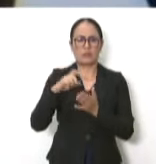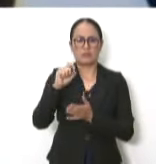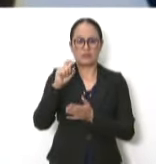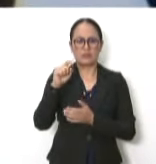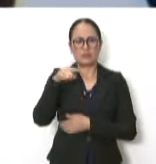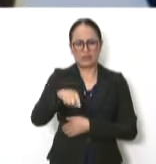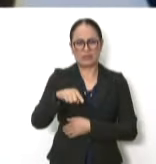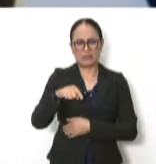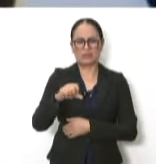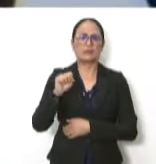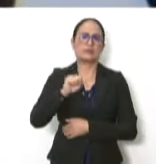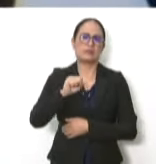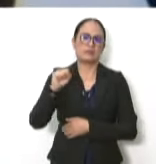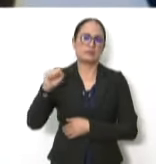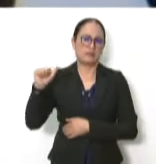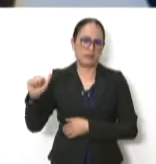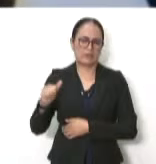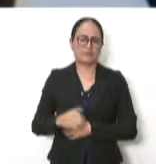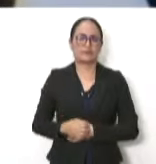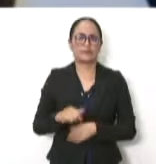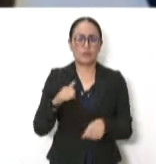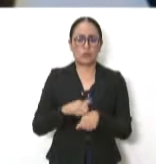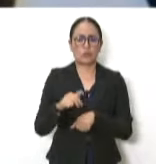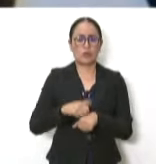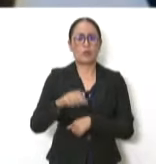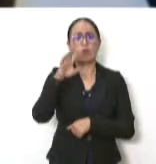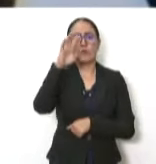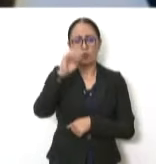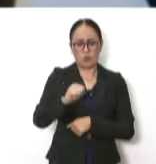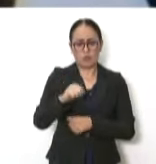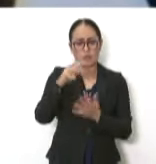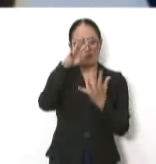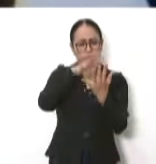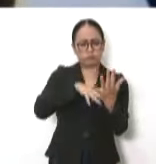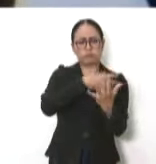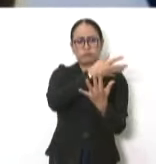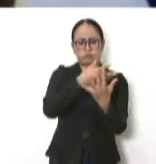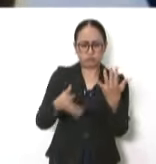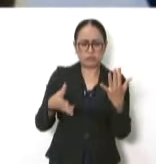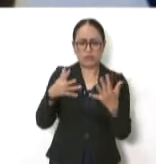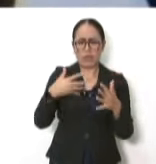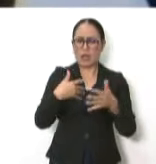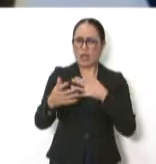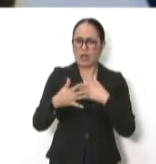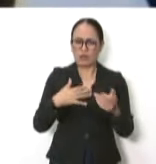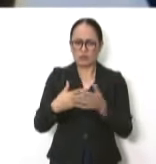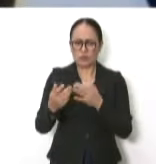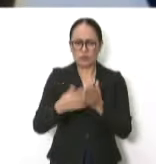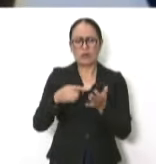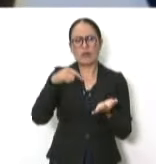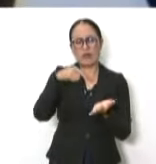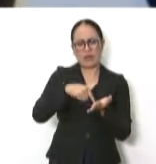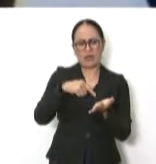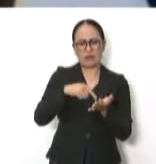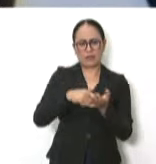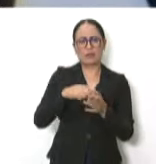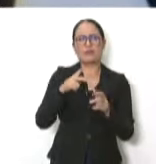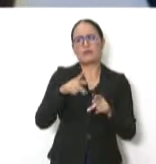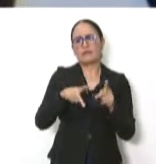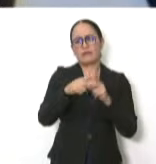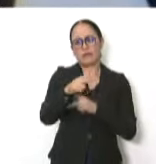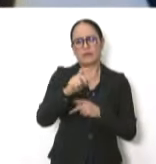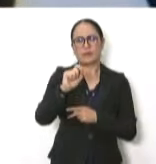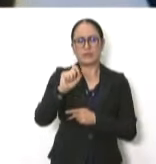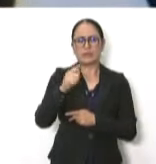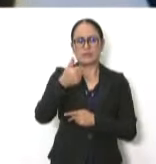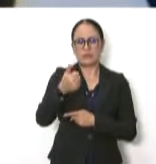Salud. 9. Presentación de la actualización del padrón de sujetos obligados del ámbito federal con corte al 26 de agosto